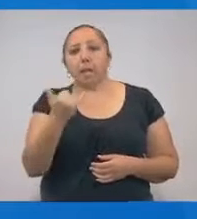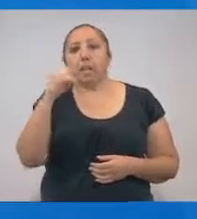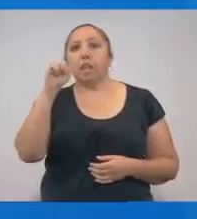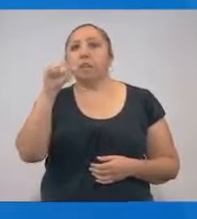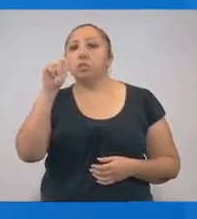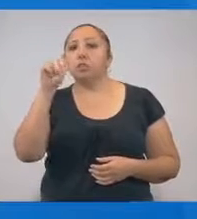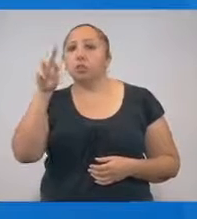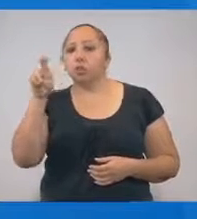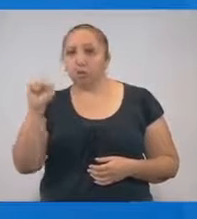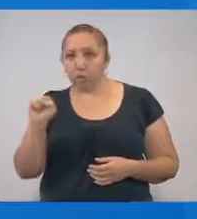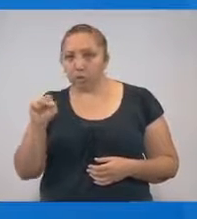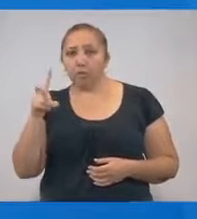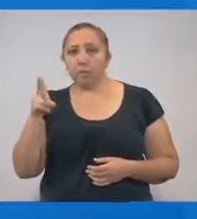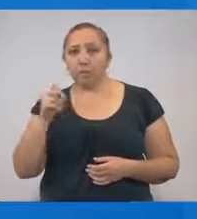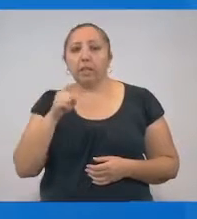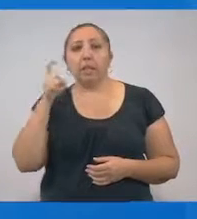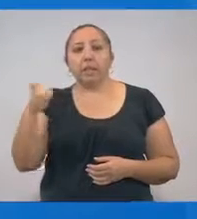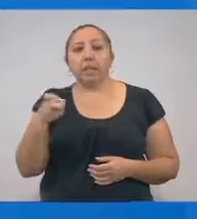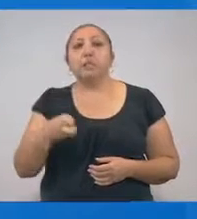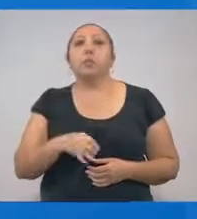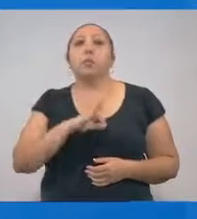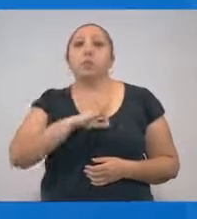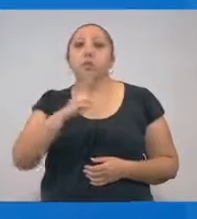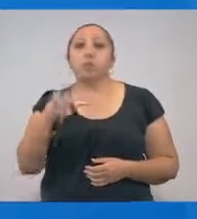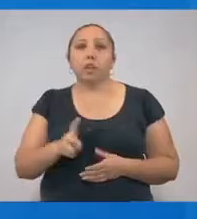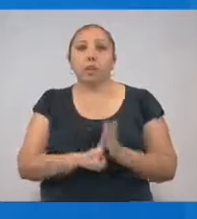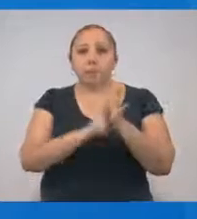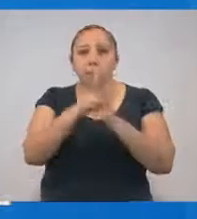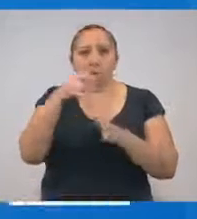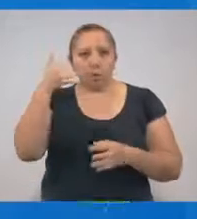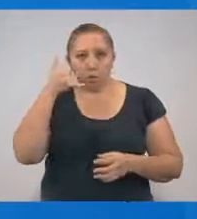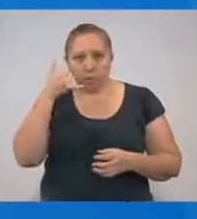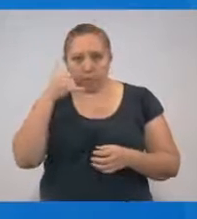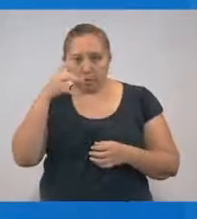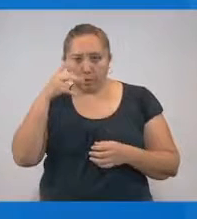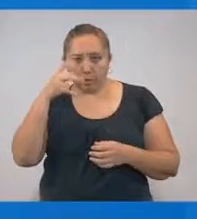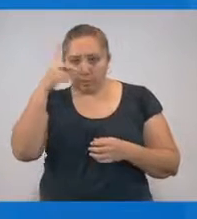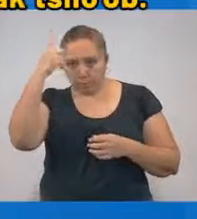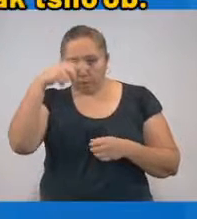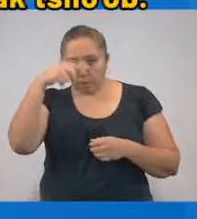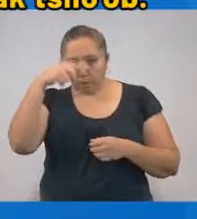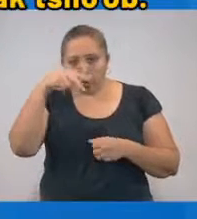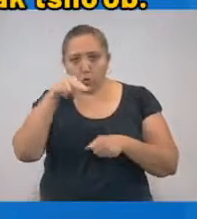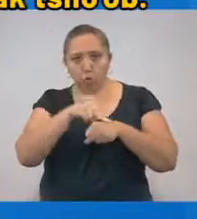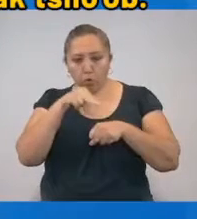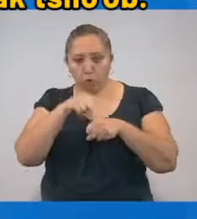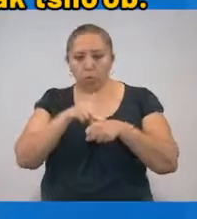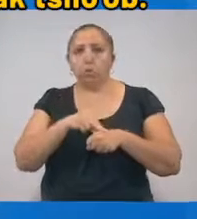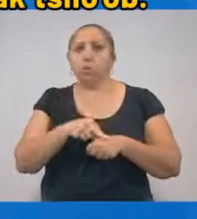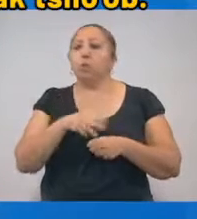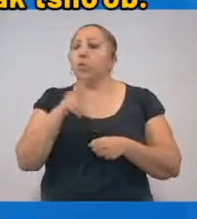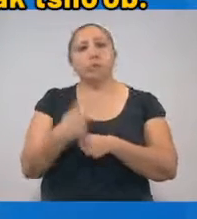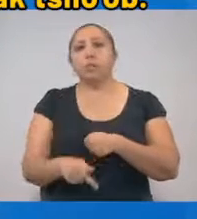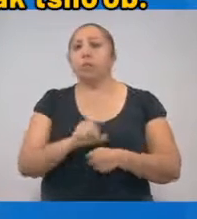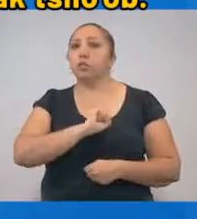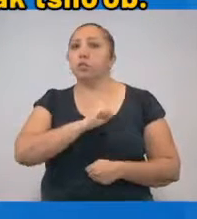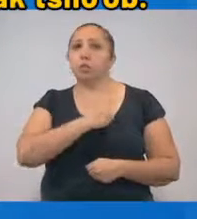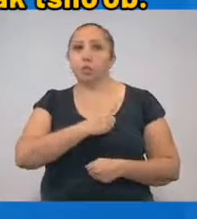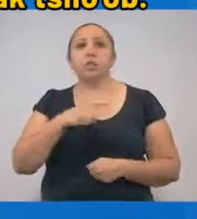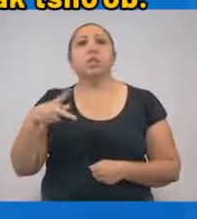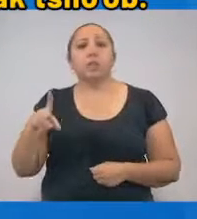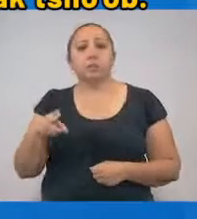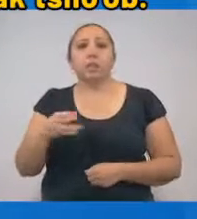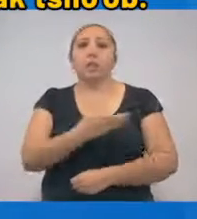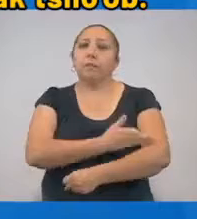sistema operativo Android. Por medio de esta aplicación se puede hacer una videollamada con un doctor. No pongamos en riesgo la salud de